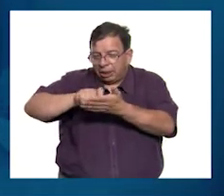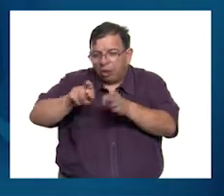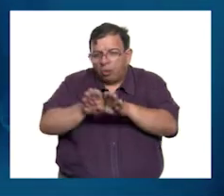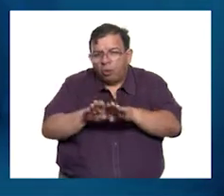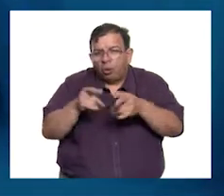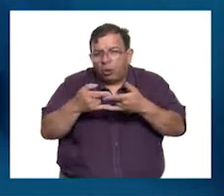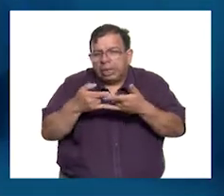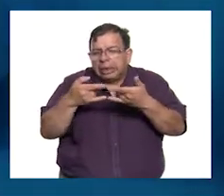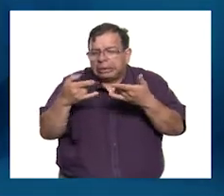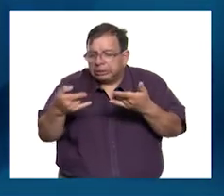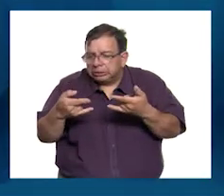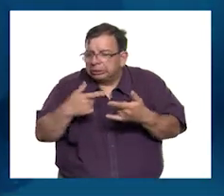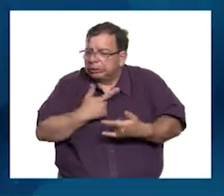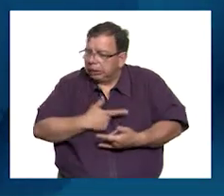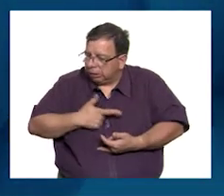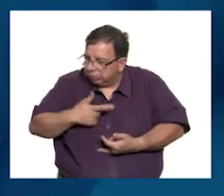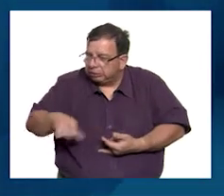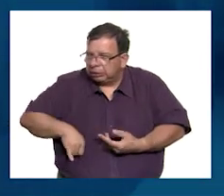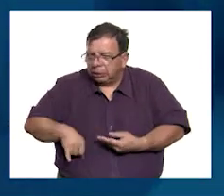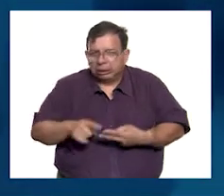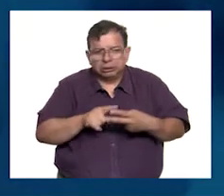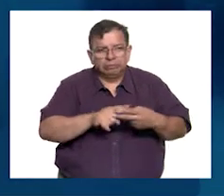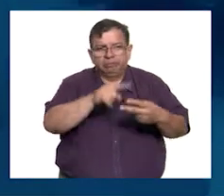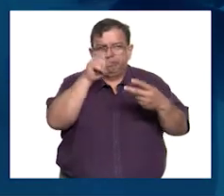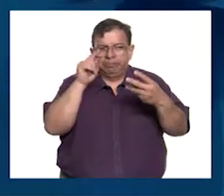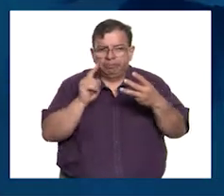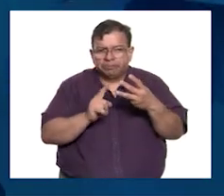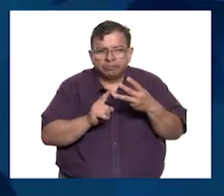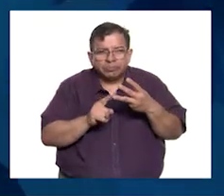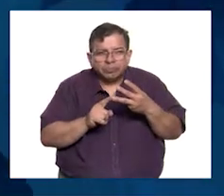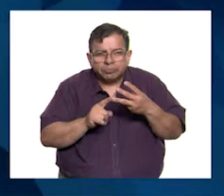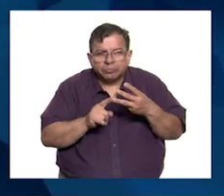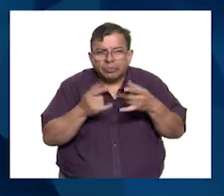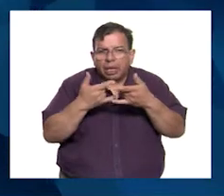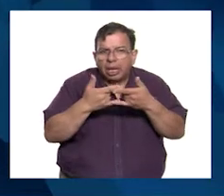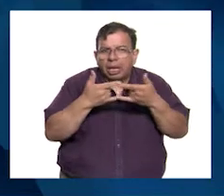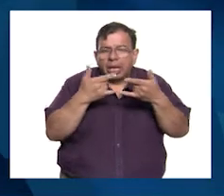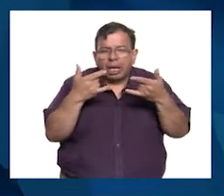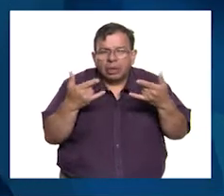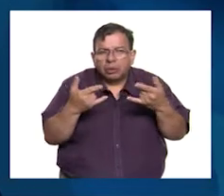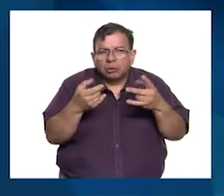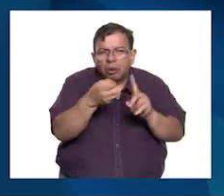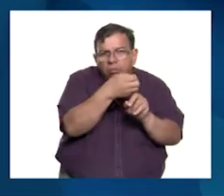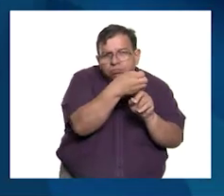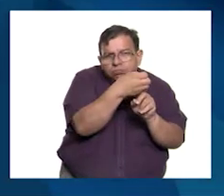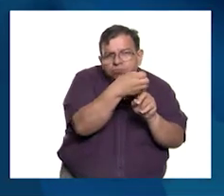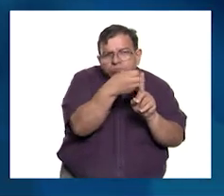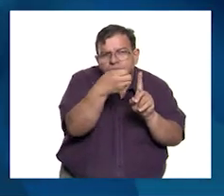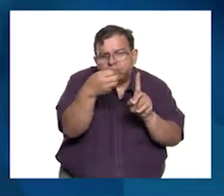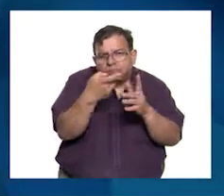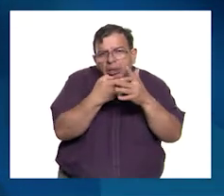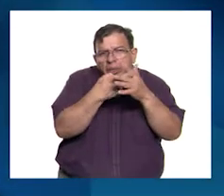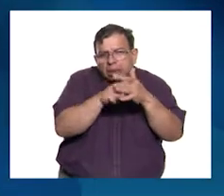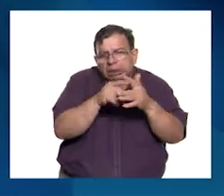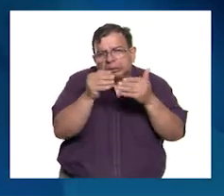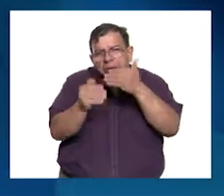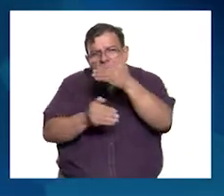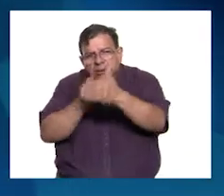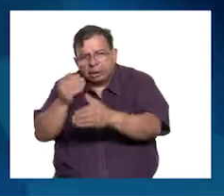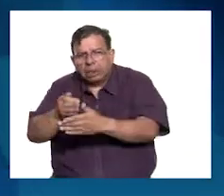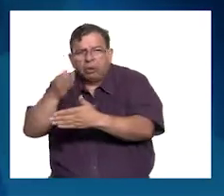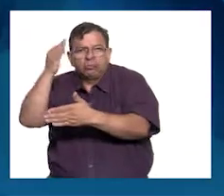interese y les guste. Uno más, que la historia sea coherente, con inicio, desarrollo y